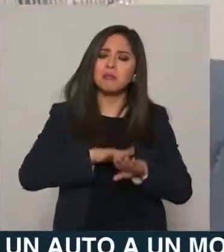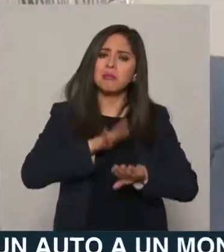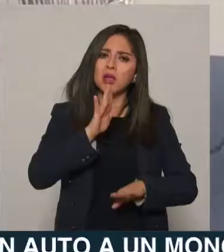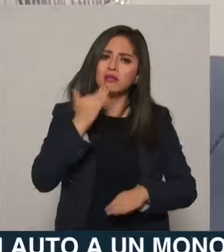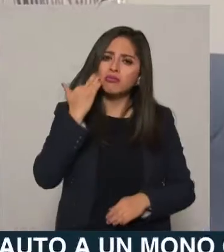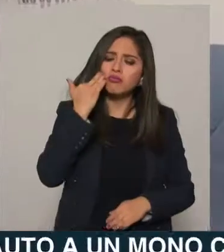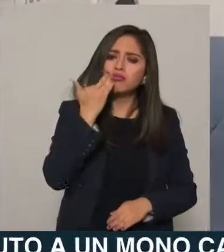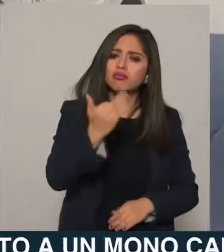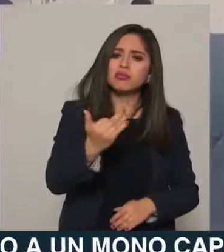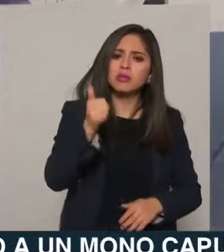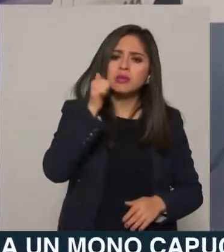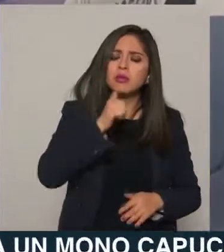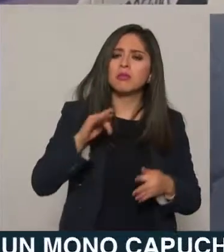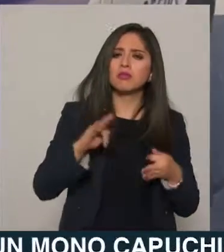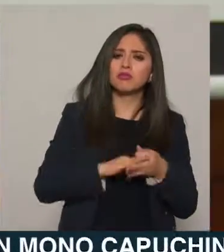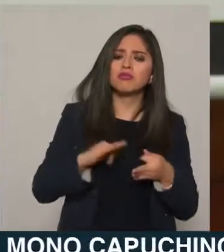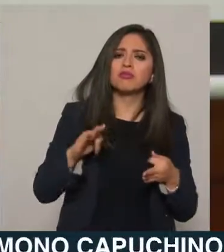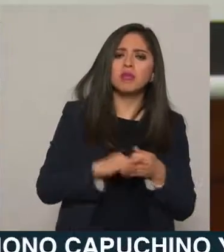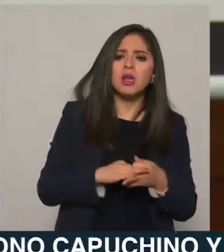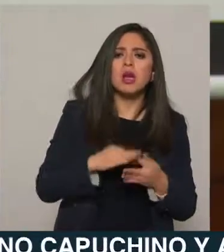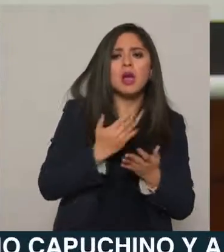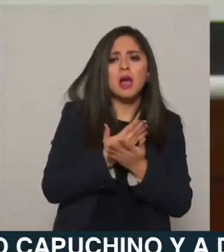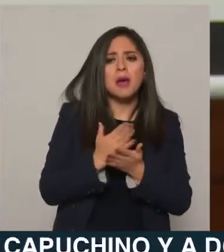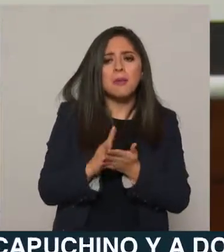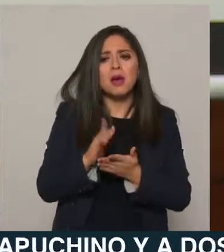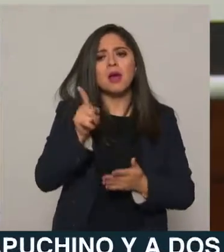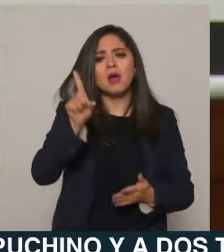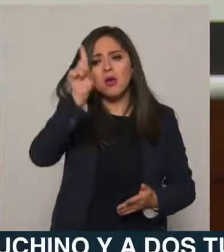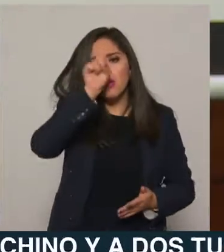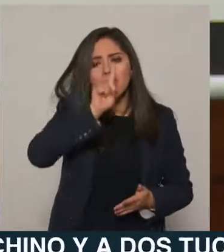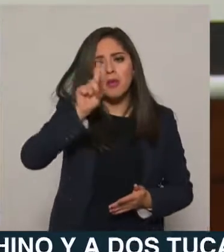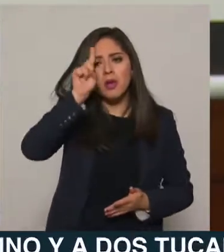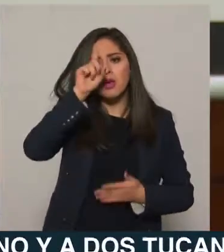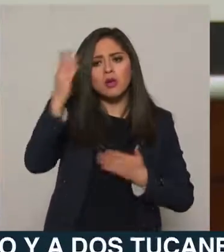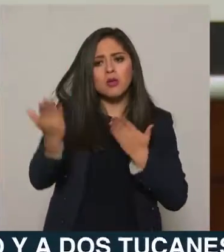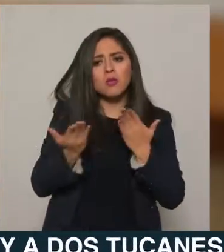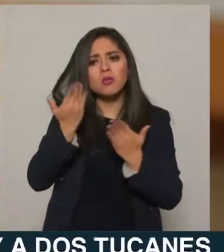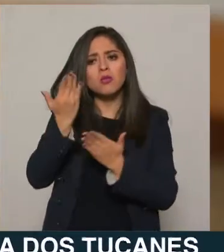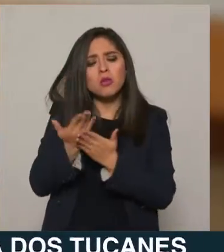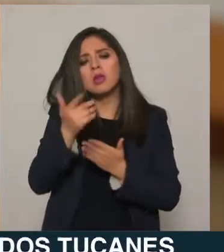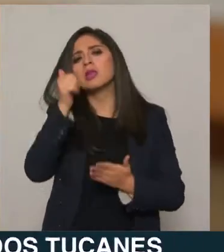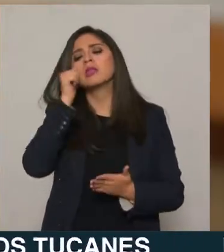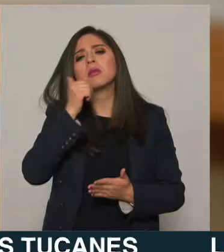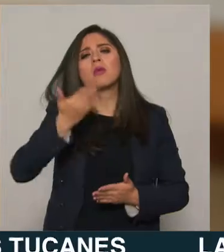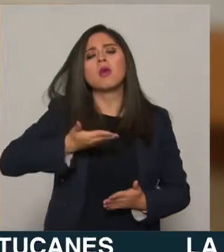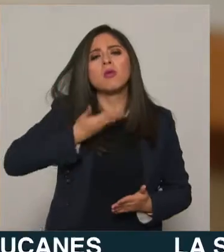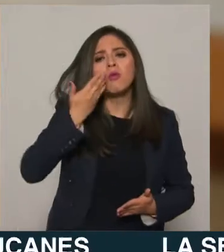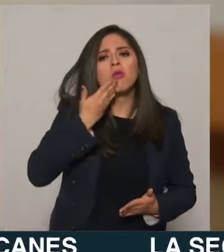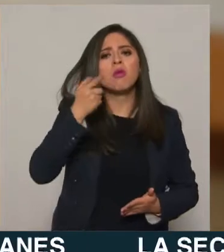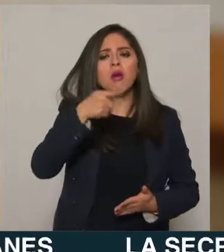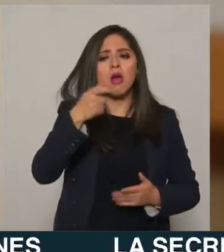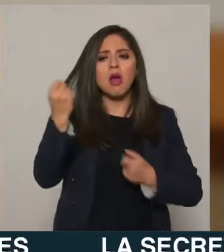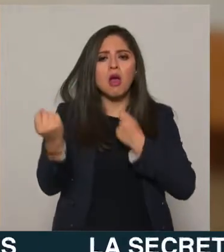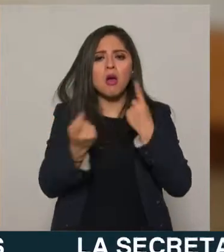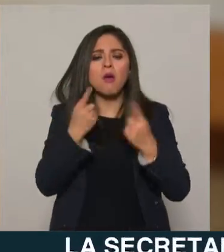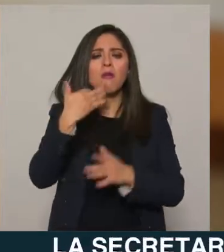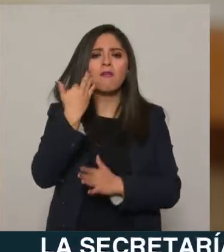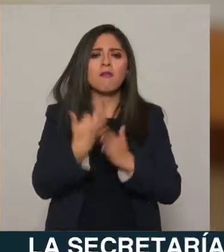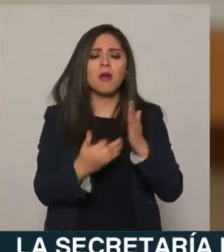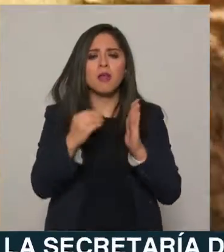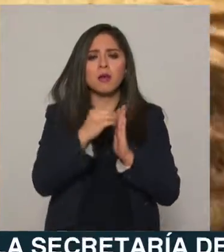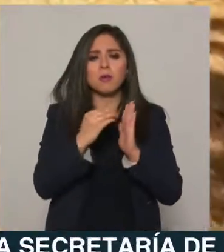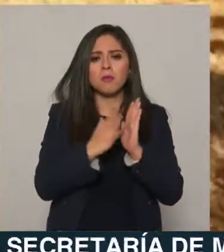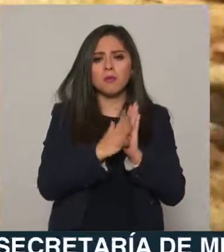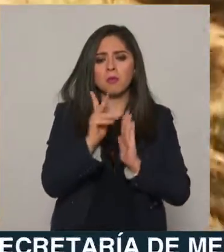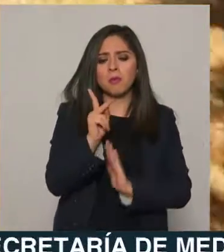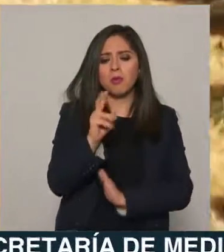frecuencia. Incluso se han realizado recomendaciones al respecto, que tienen que ver repetidamente con que no se aplican los estándares del protocolo para